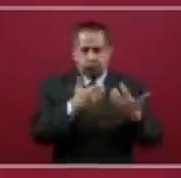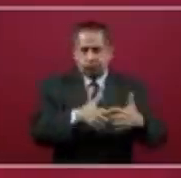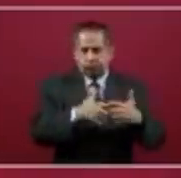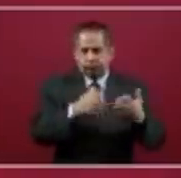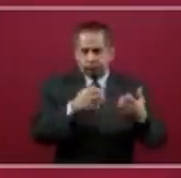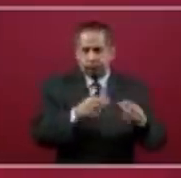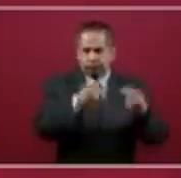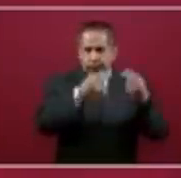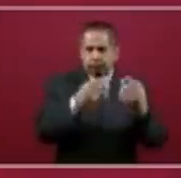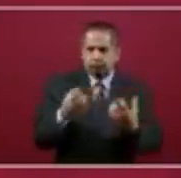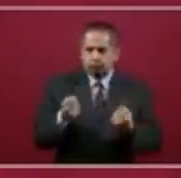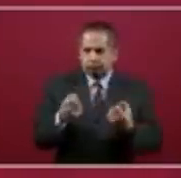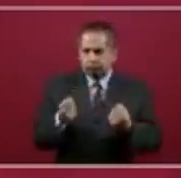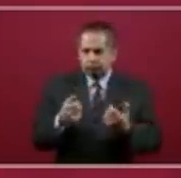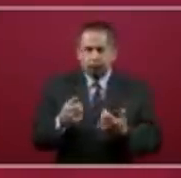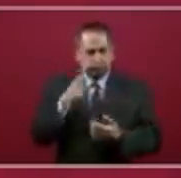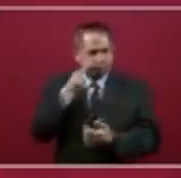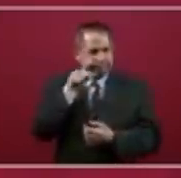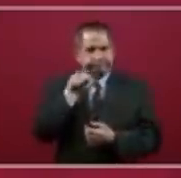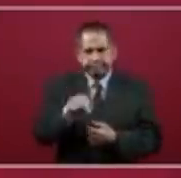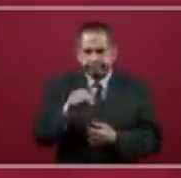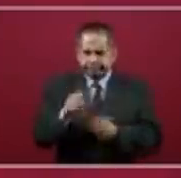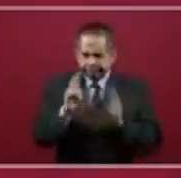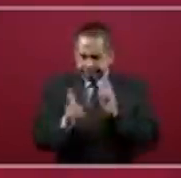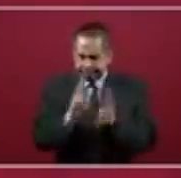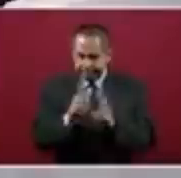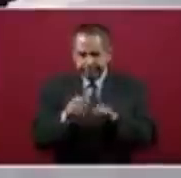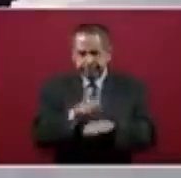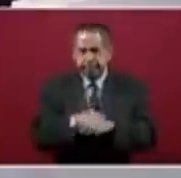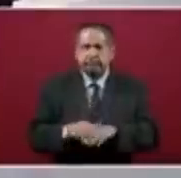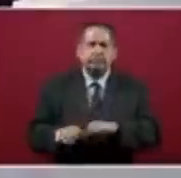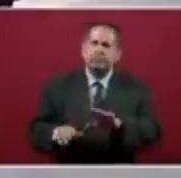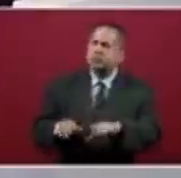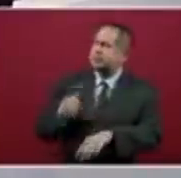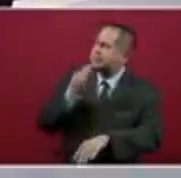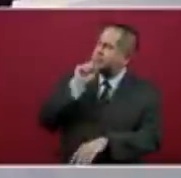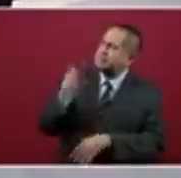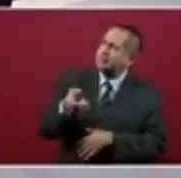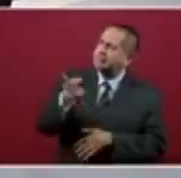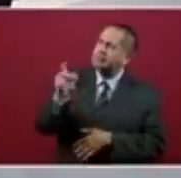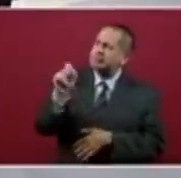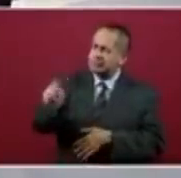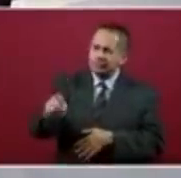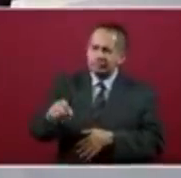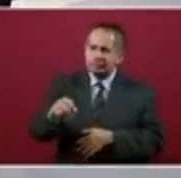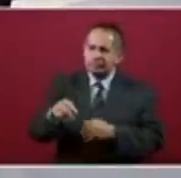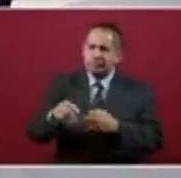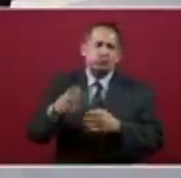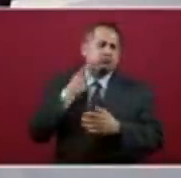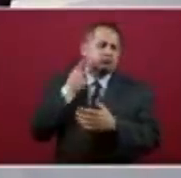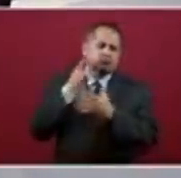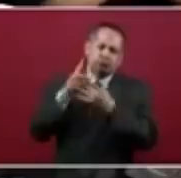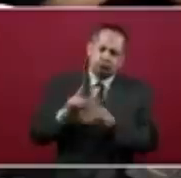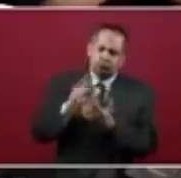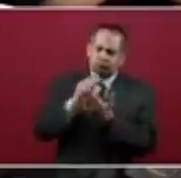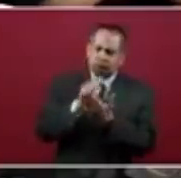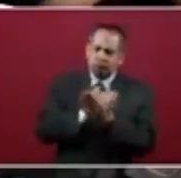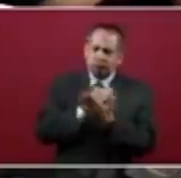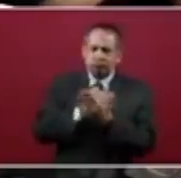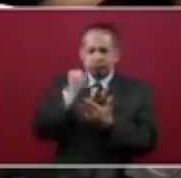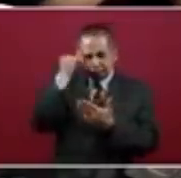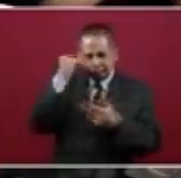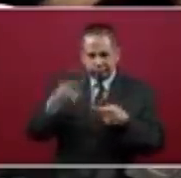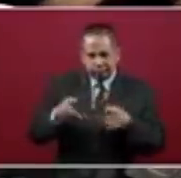leche, para tratar estos temas. Sí, porque también se trata de que todas estas políticas, todas estas